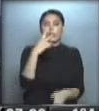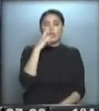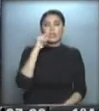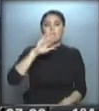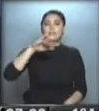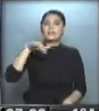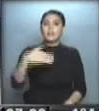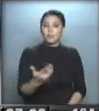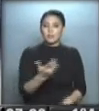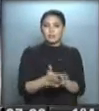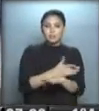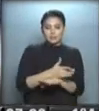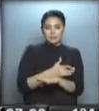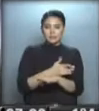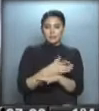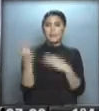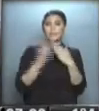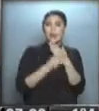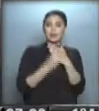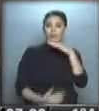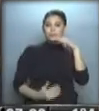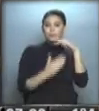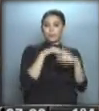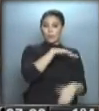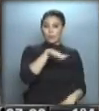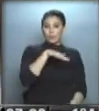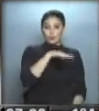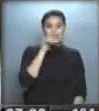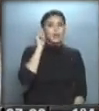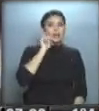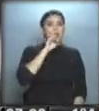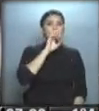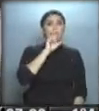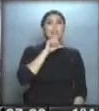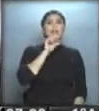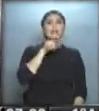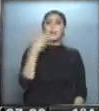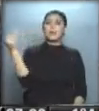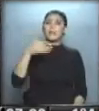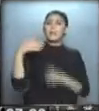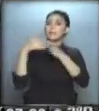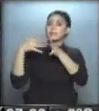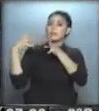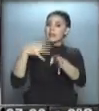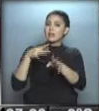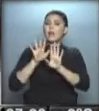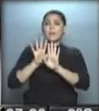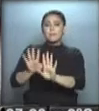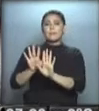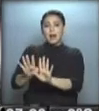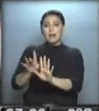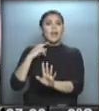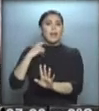después de que el ministro principal de gibraltar fabian picardo exigiera el envío de buques de guerra para frenar las incursiones